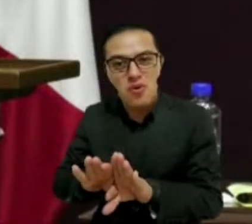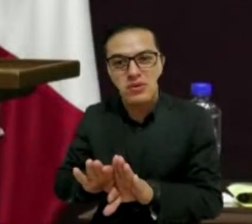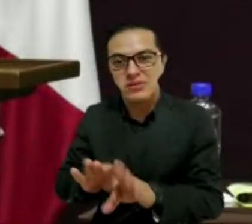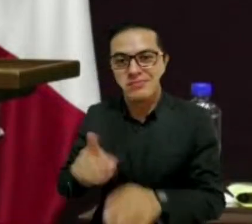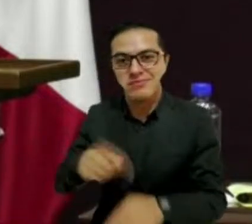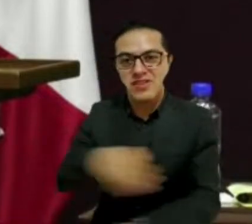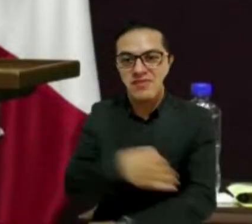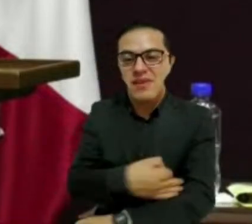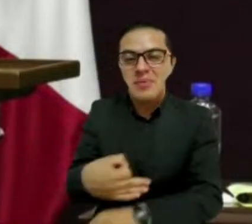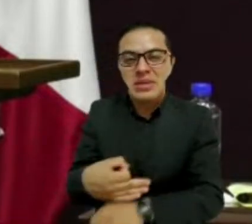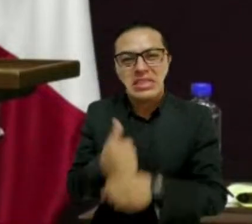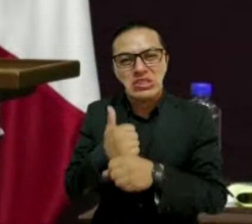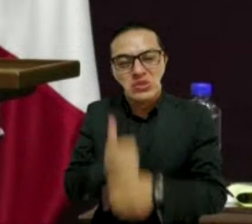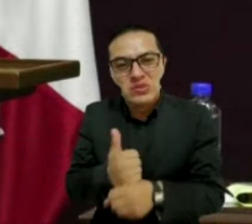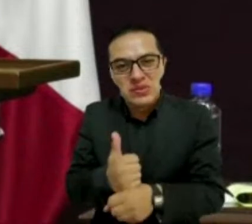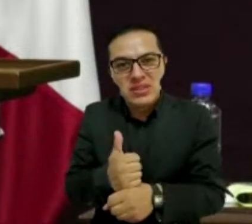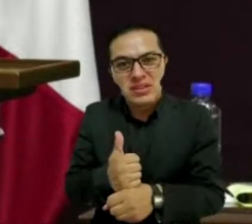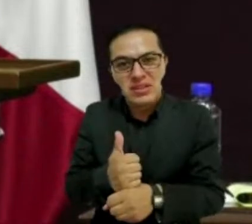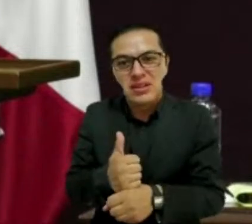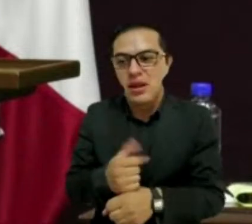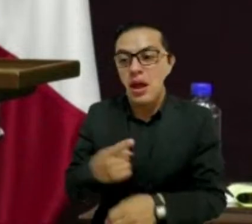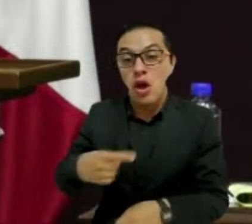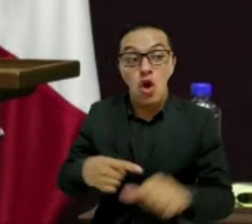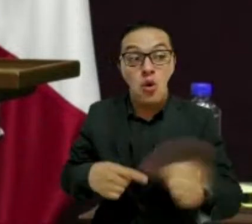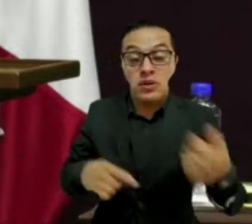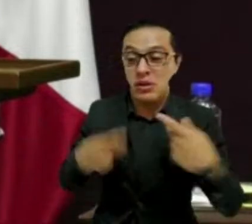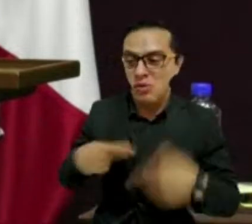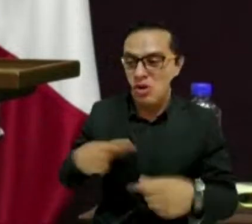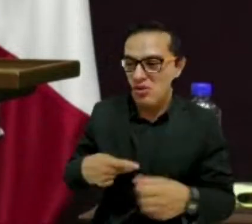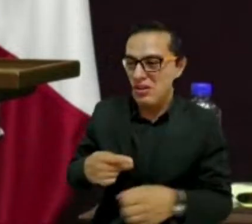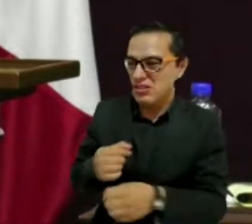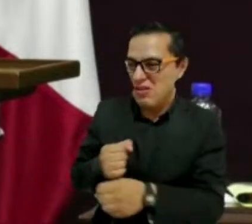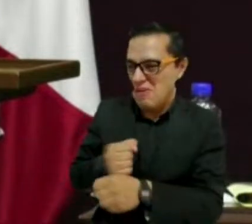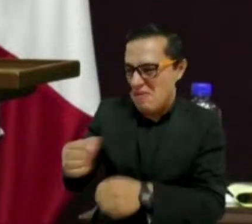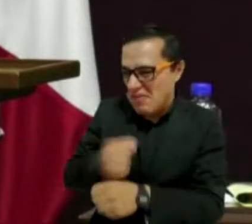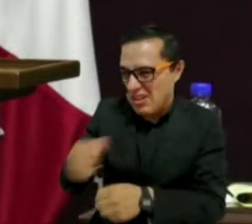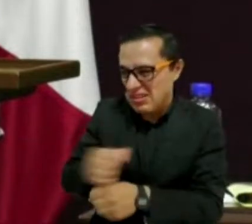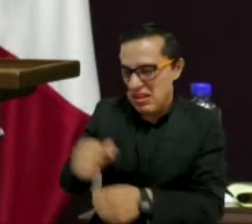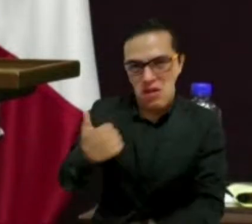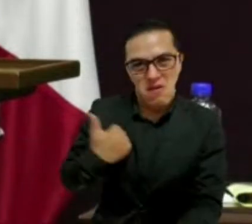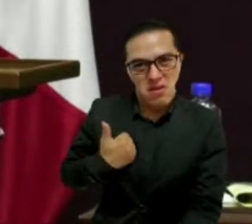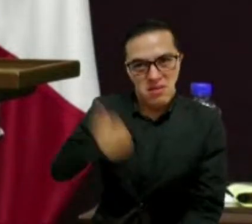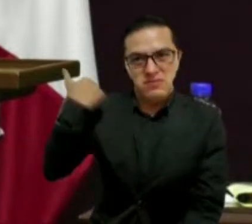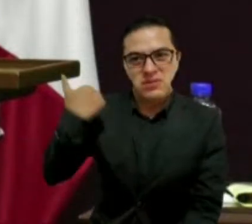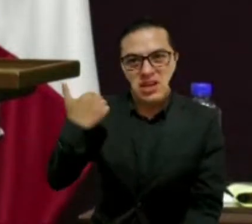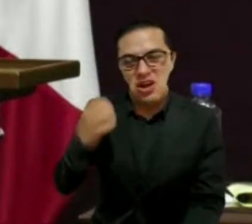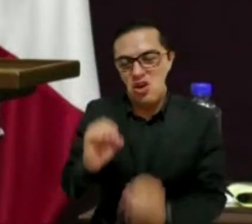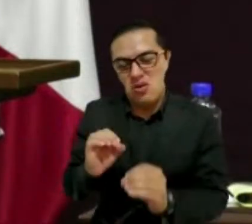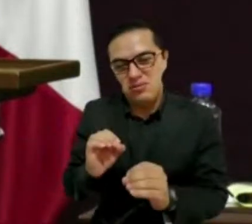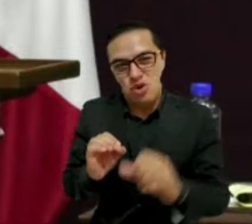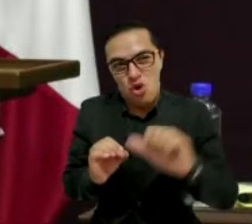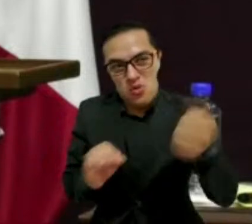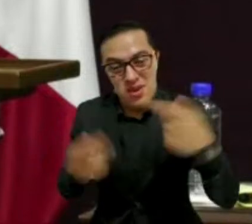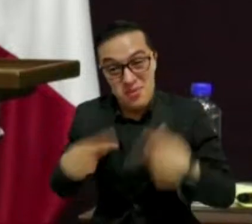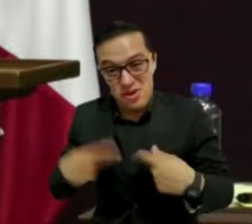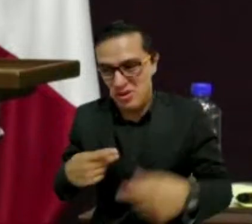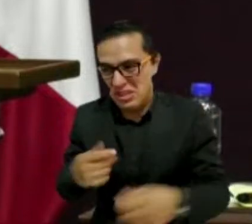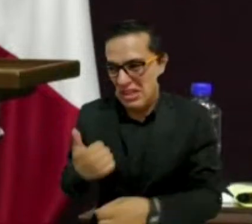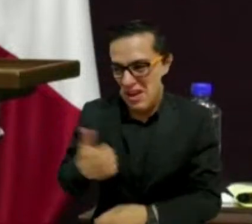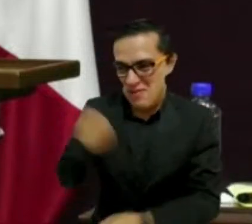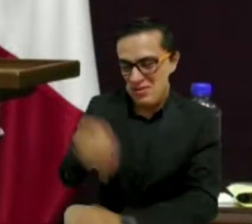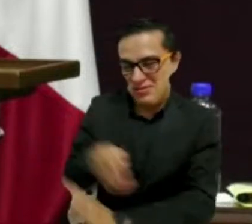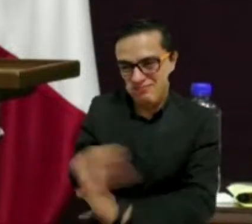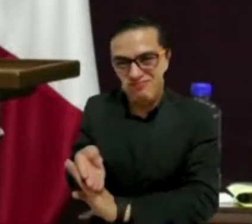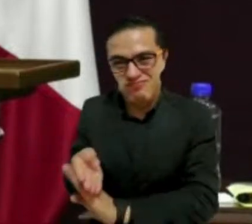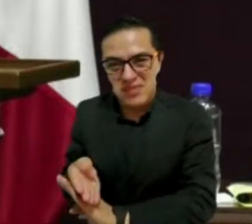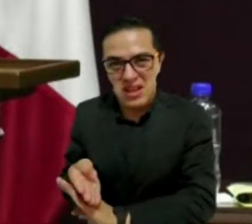sean explotadas o victimizadas nuevamente, ya sea por parte del infractor o de otros actores del sistema. Esto contribuye